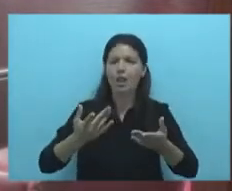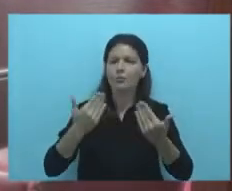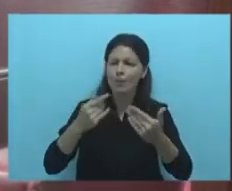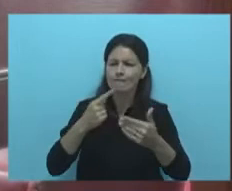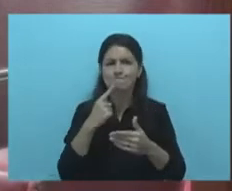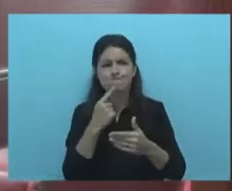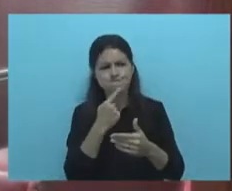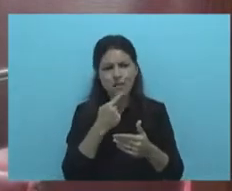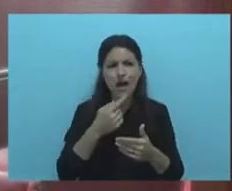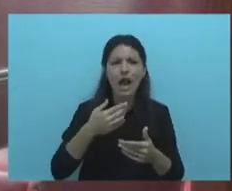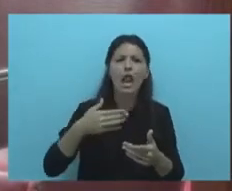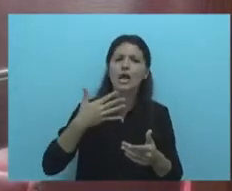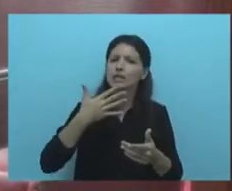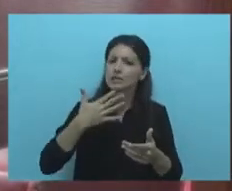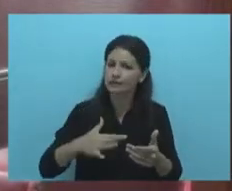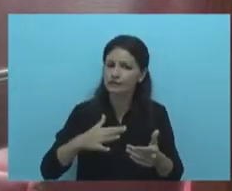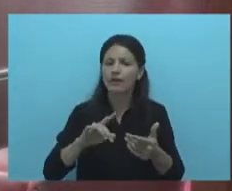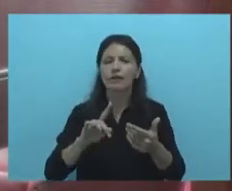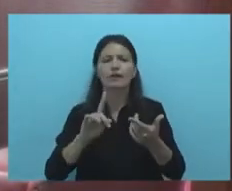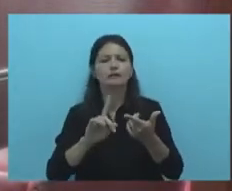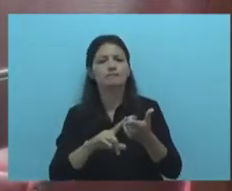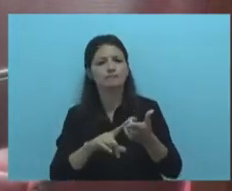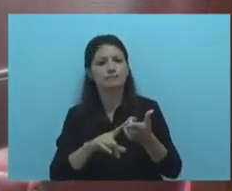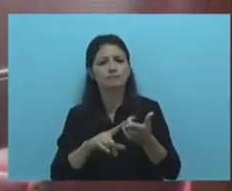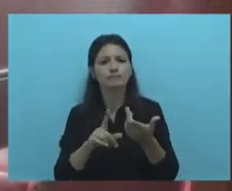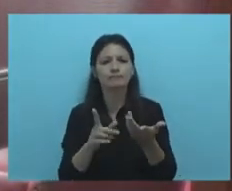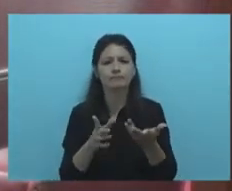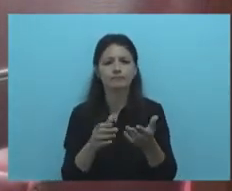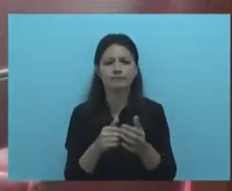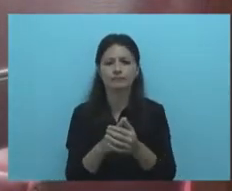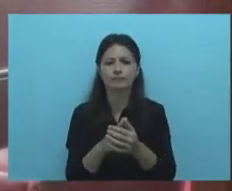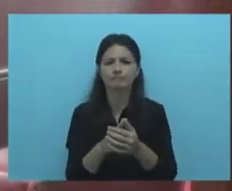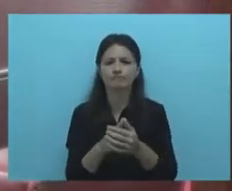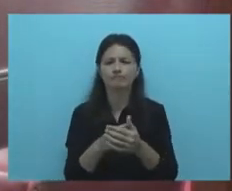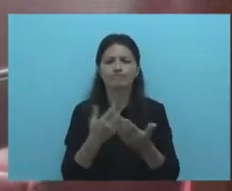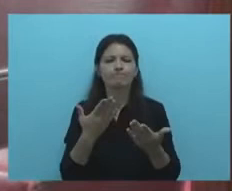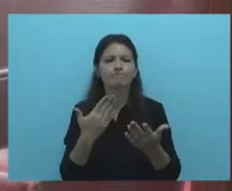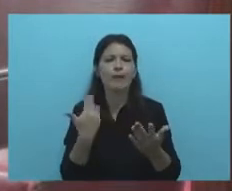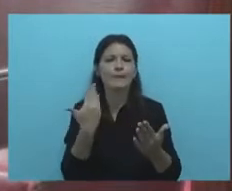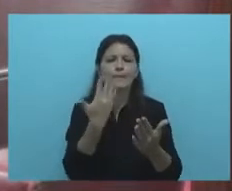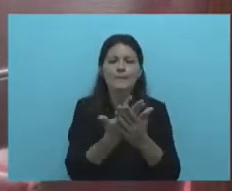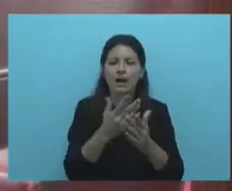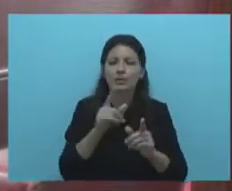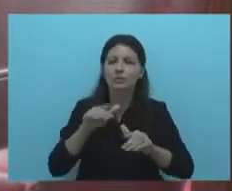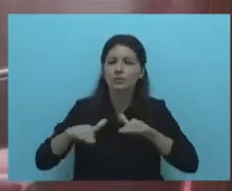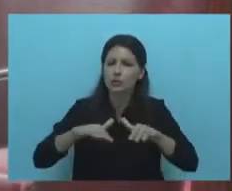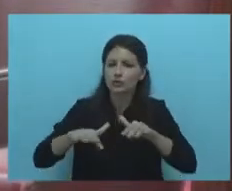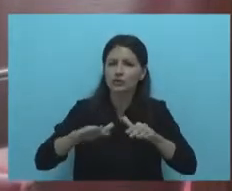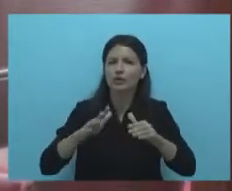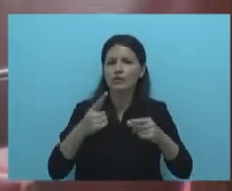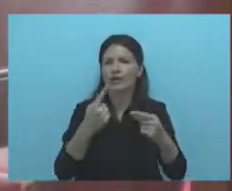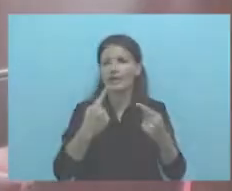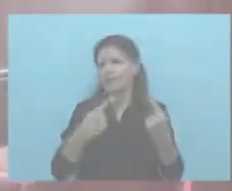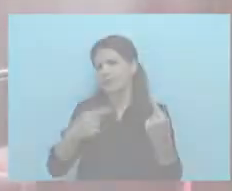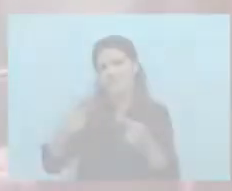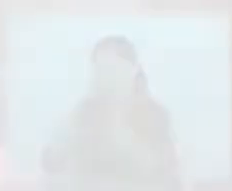pueda comprender todas las dimensiones de la vida humana y los impactos que generan las acciones que llevamos adelante. Así que